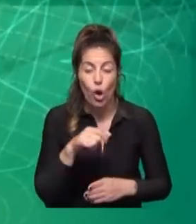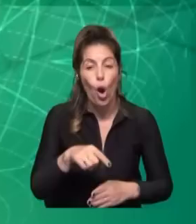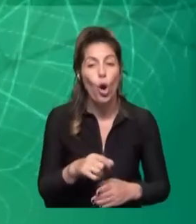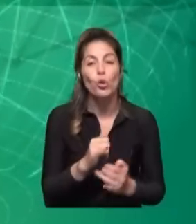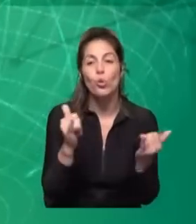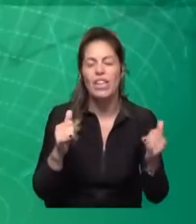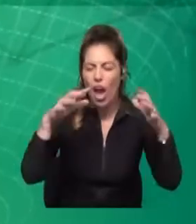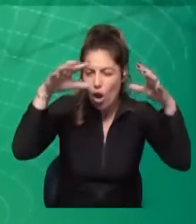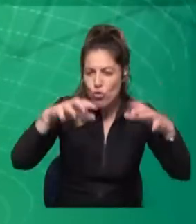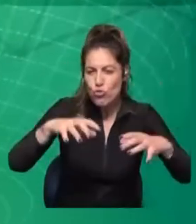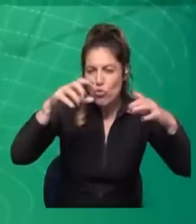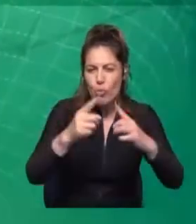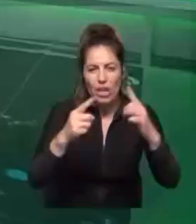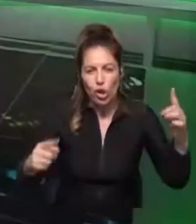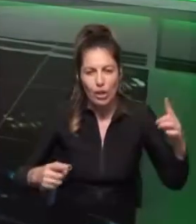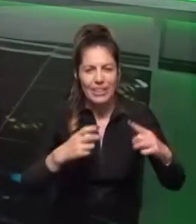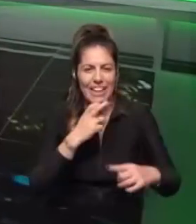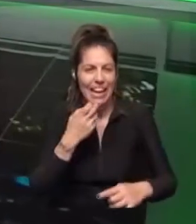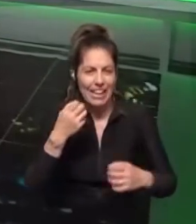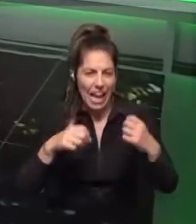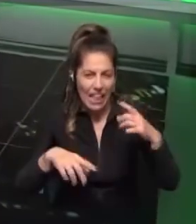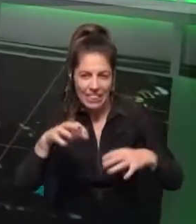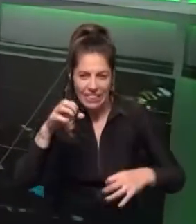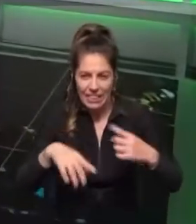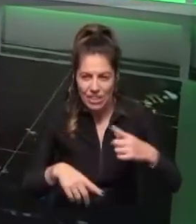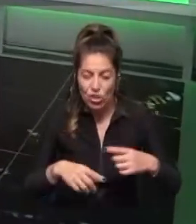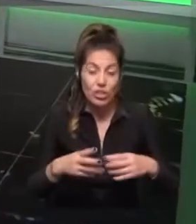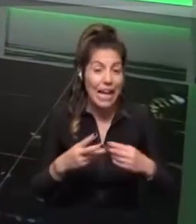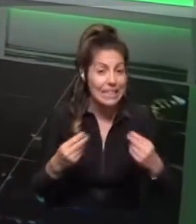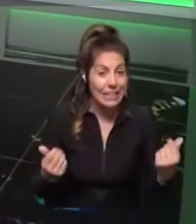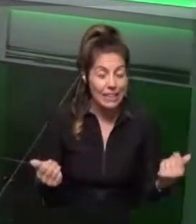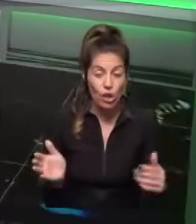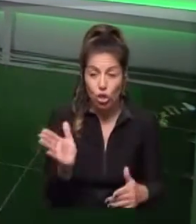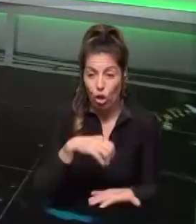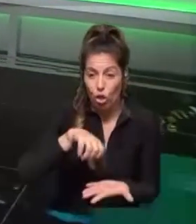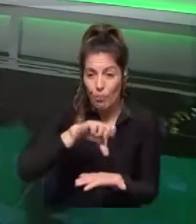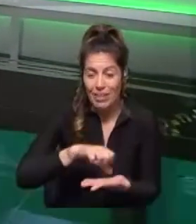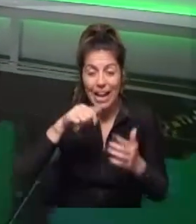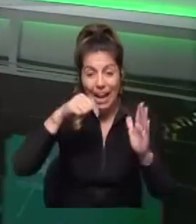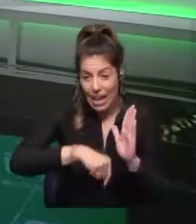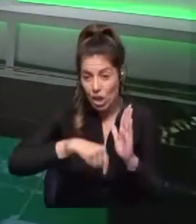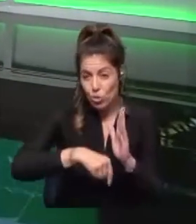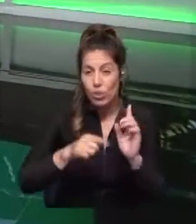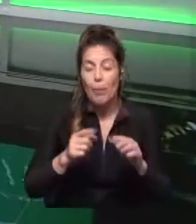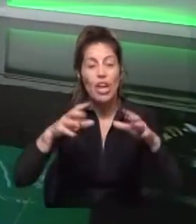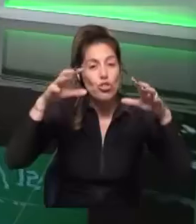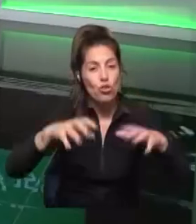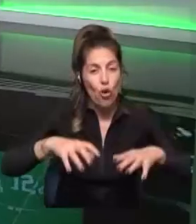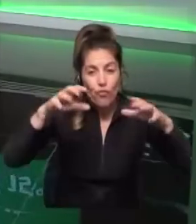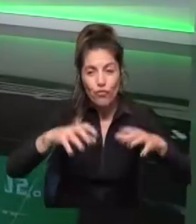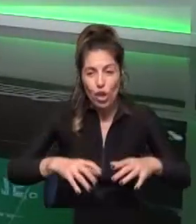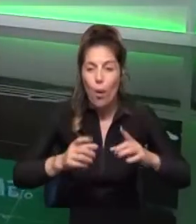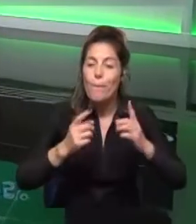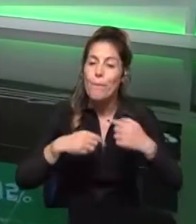día de intensa lluvias tormentas granizo en fin se ha sentido bastante en todo el país también aquí en el sur llovió copiosamente